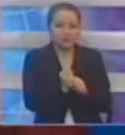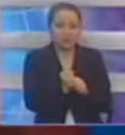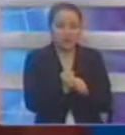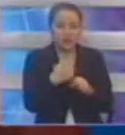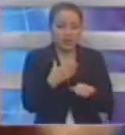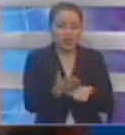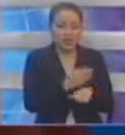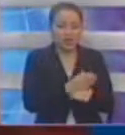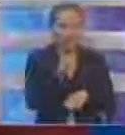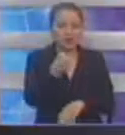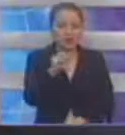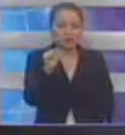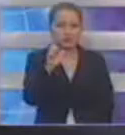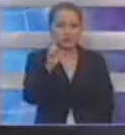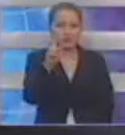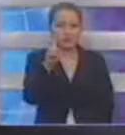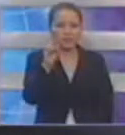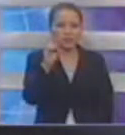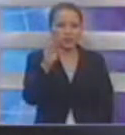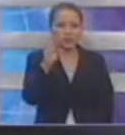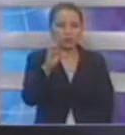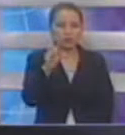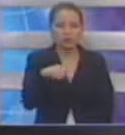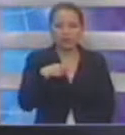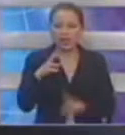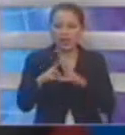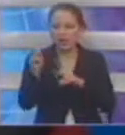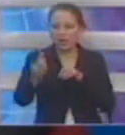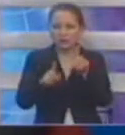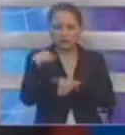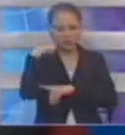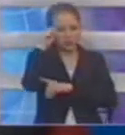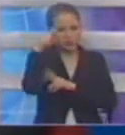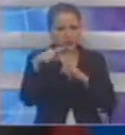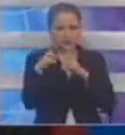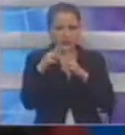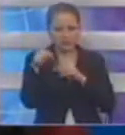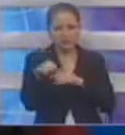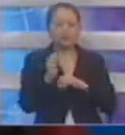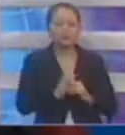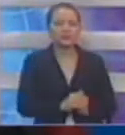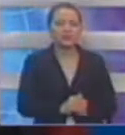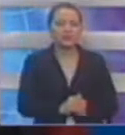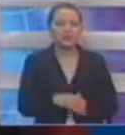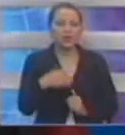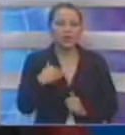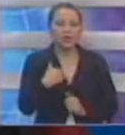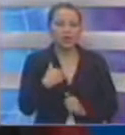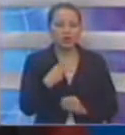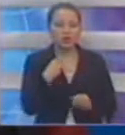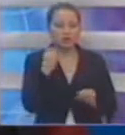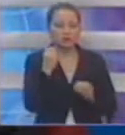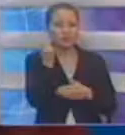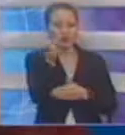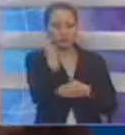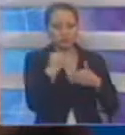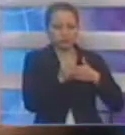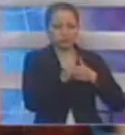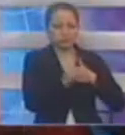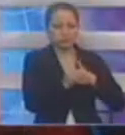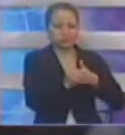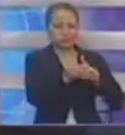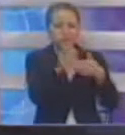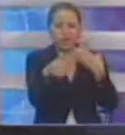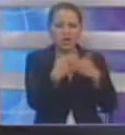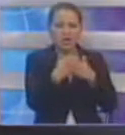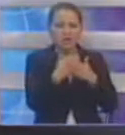la época de Salvador Allende, seguramente aquí en Ecuador mucha gente lo recuerda, yo fui militante de las juventudes comunistas. Y lo hice como todo